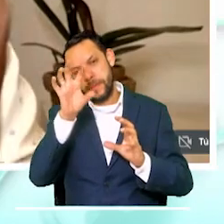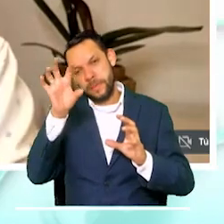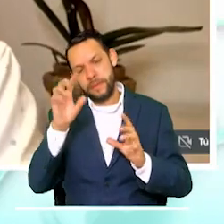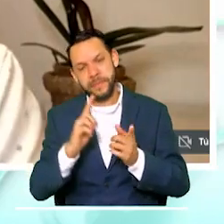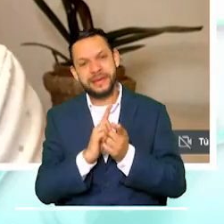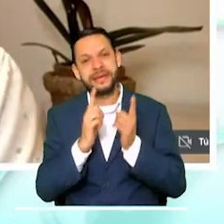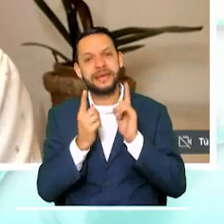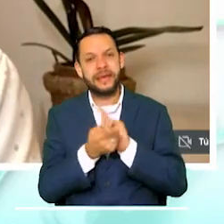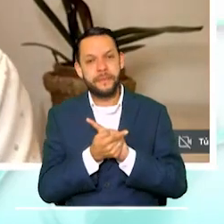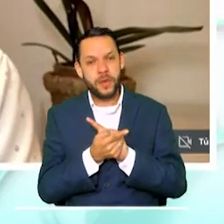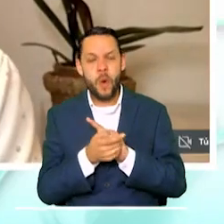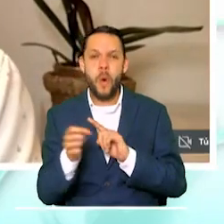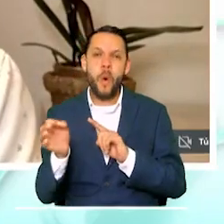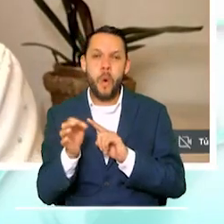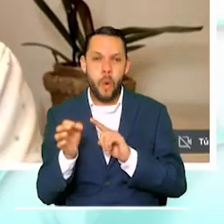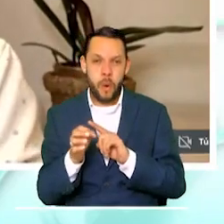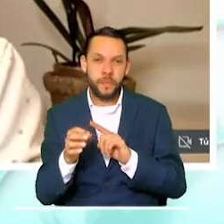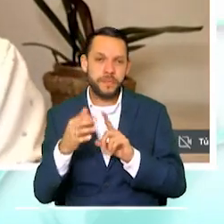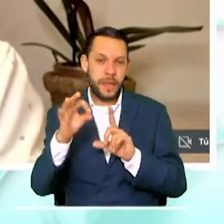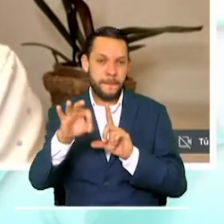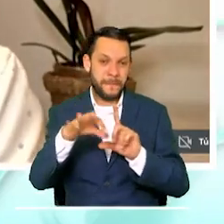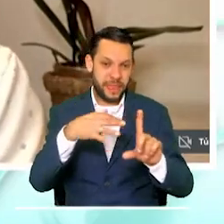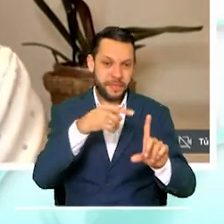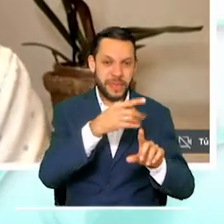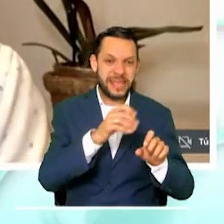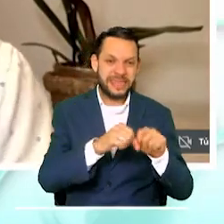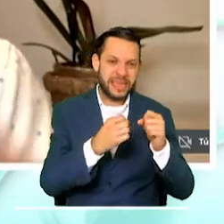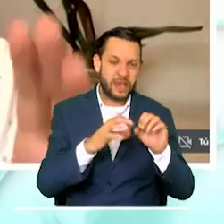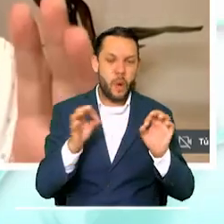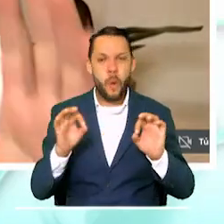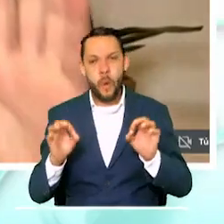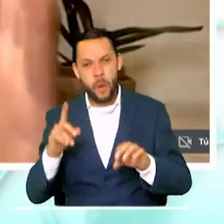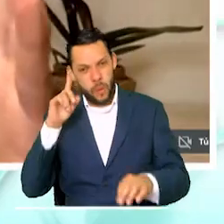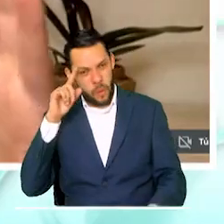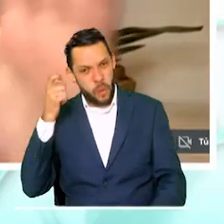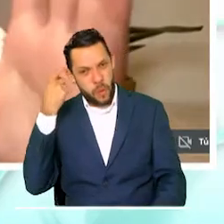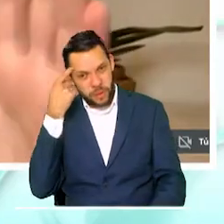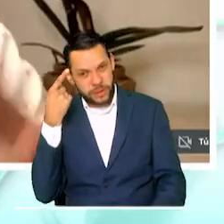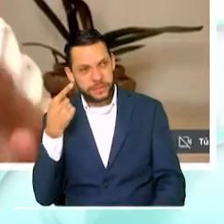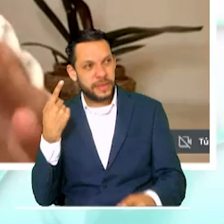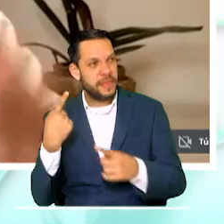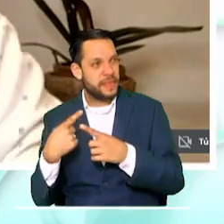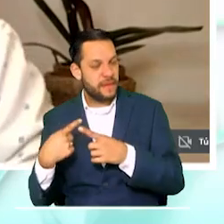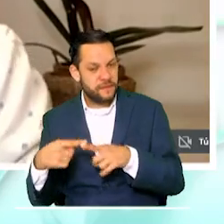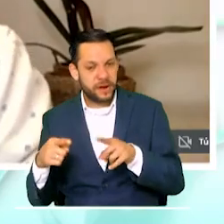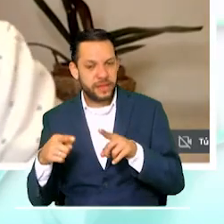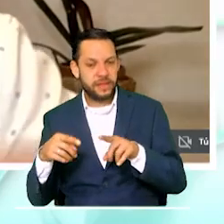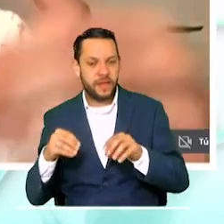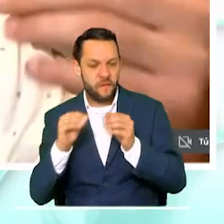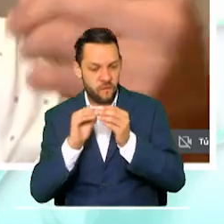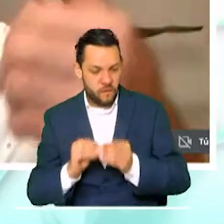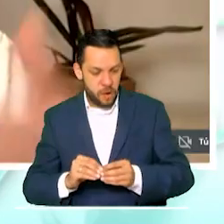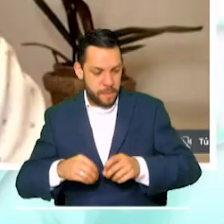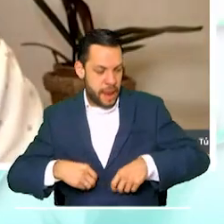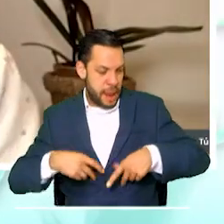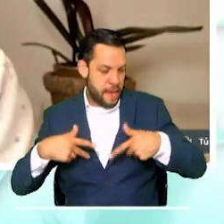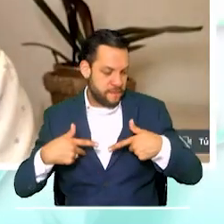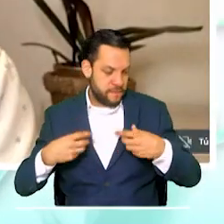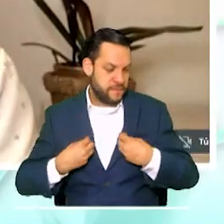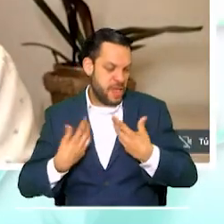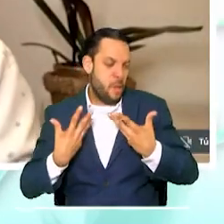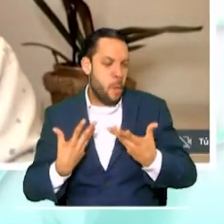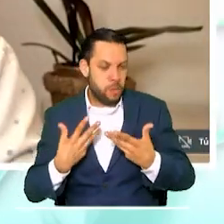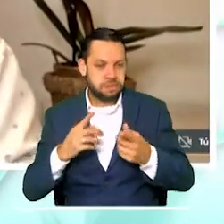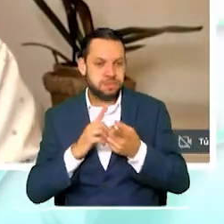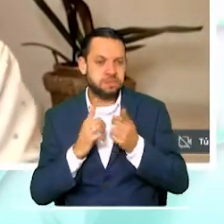nos encontramos digitalmente. Negar que tenemos un gobierno que tiene formas de ver la vida con las que coincido y con las que no